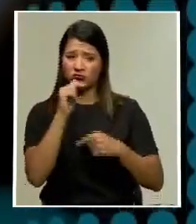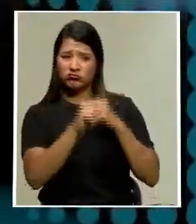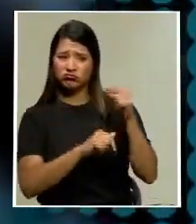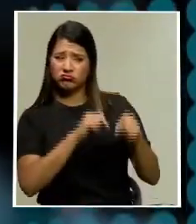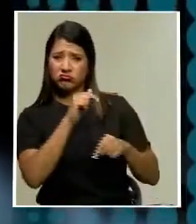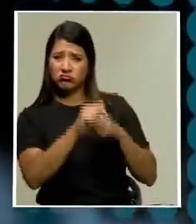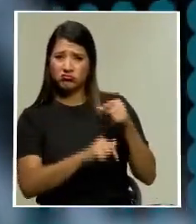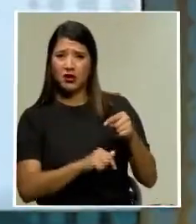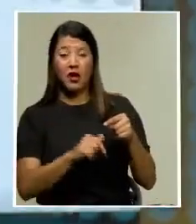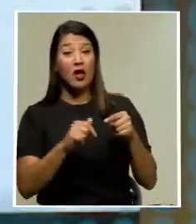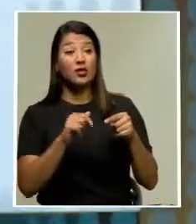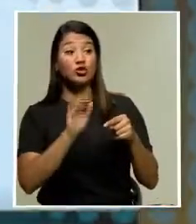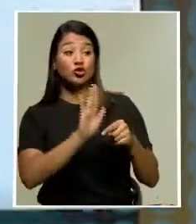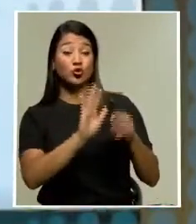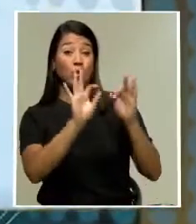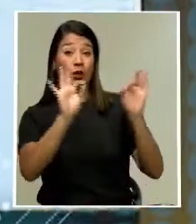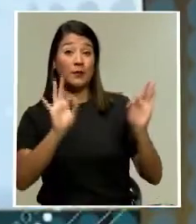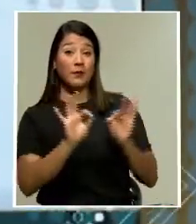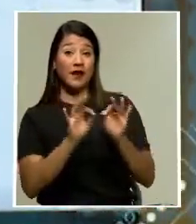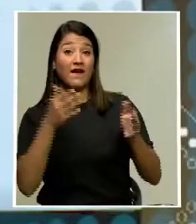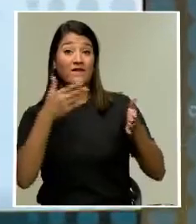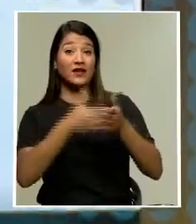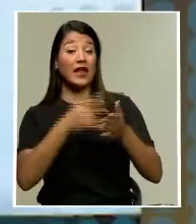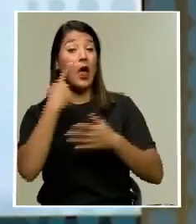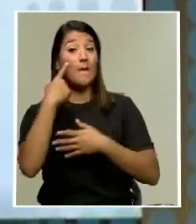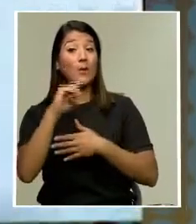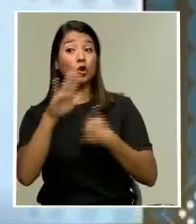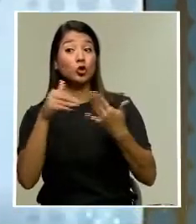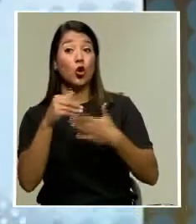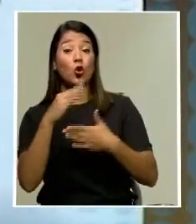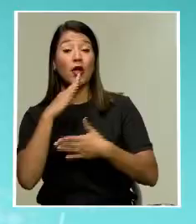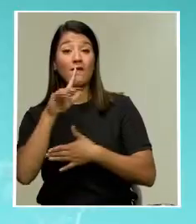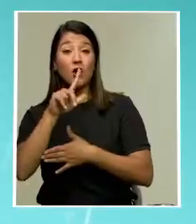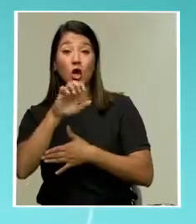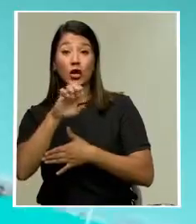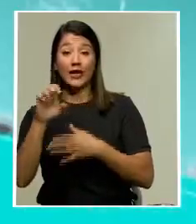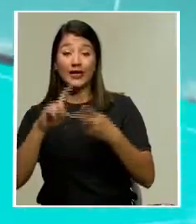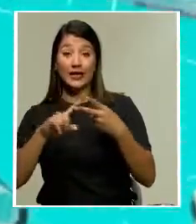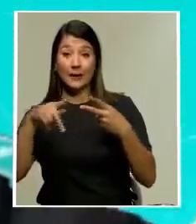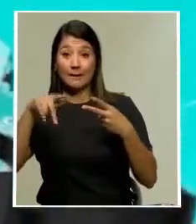declaraciones de Eduardo Lee y del mismo Jorge Luis Pinto.